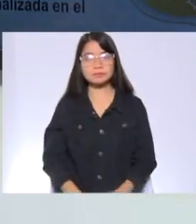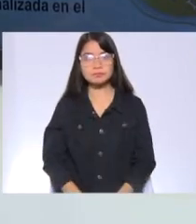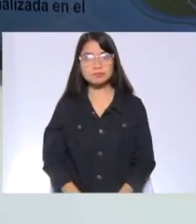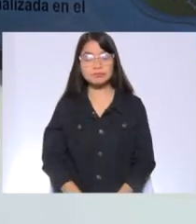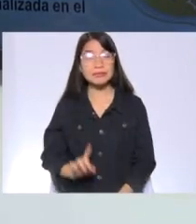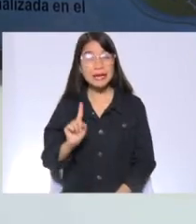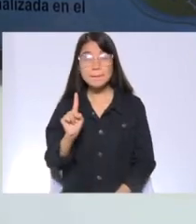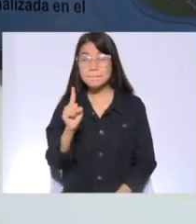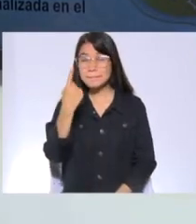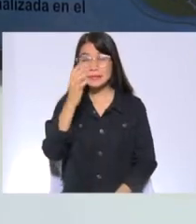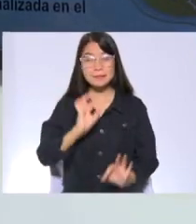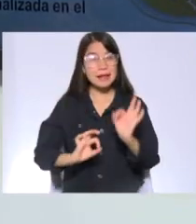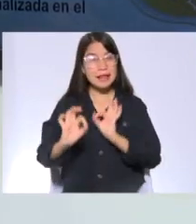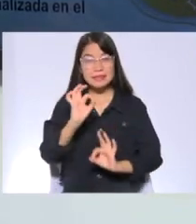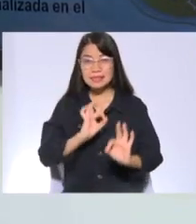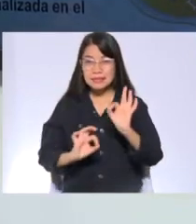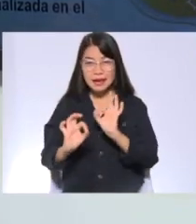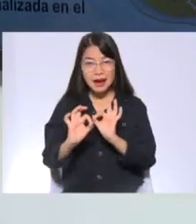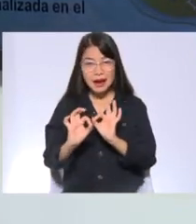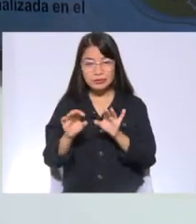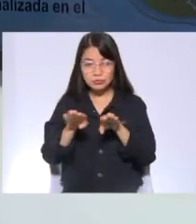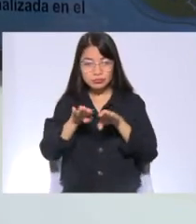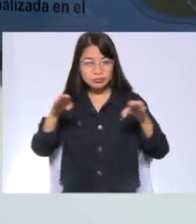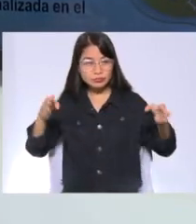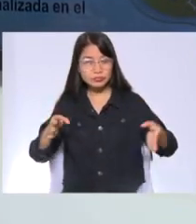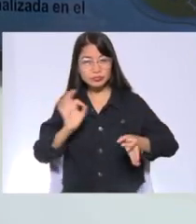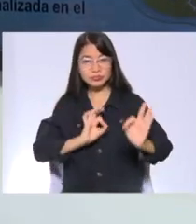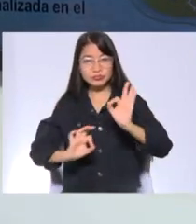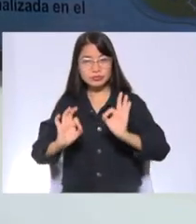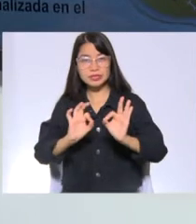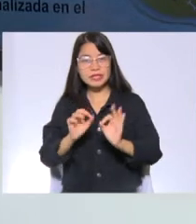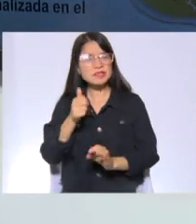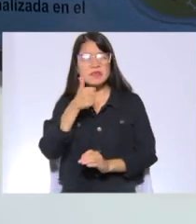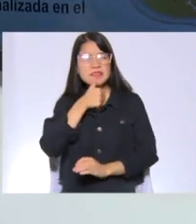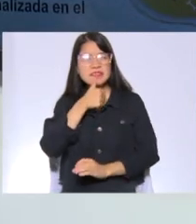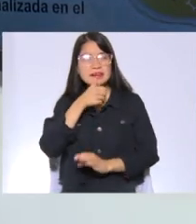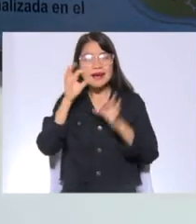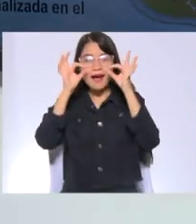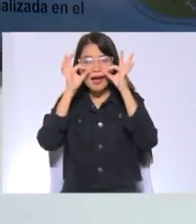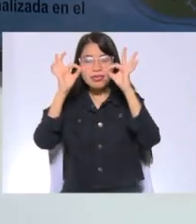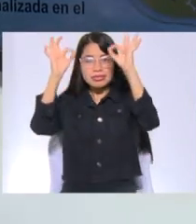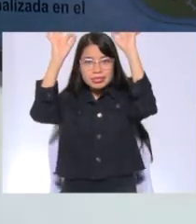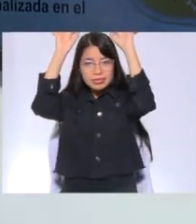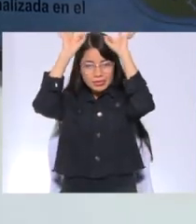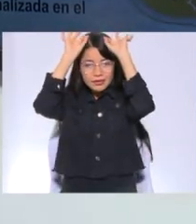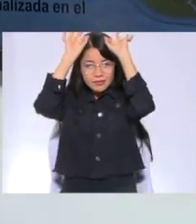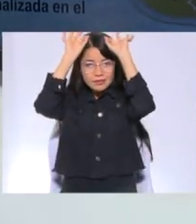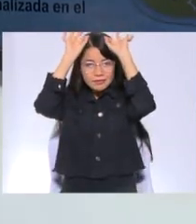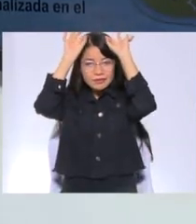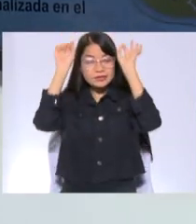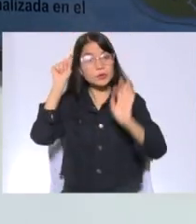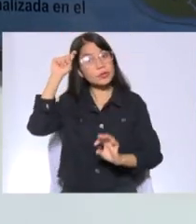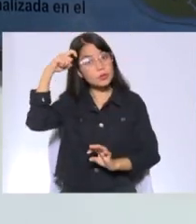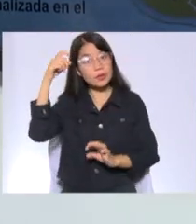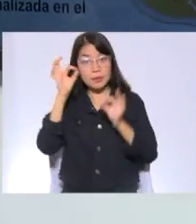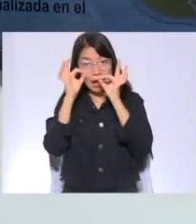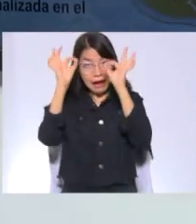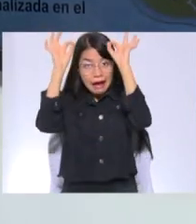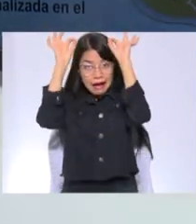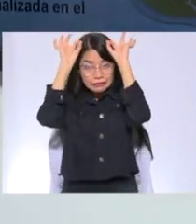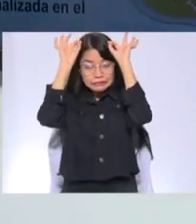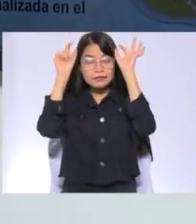Andrés Bello. Recordemos que Andrés Bello fue un defensor de nuestra patria, uno de nuestros mejores representantes,